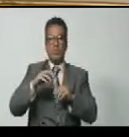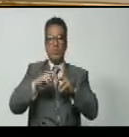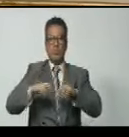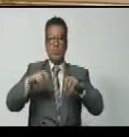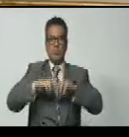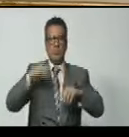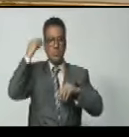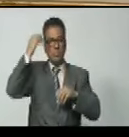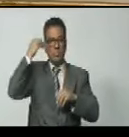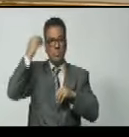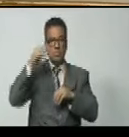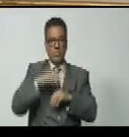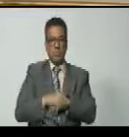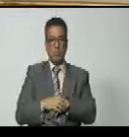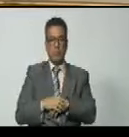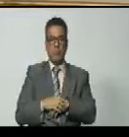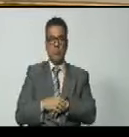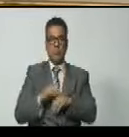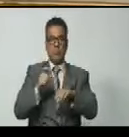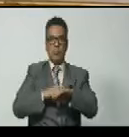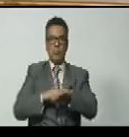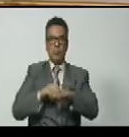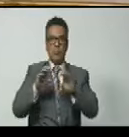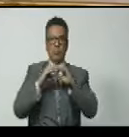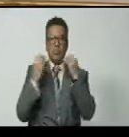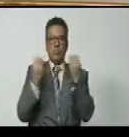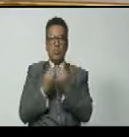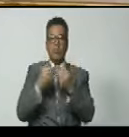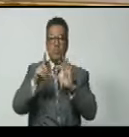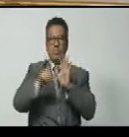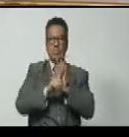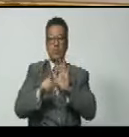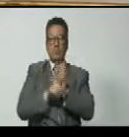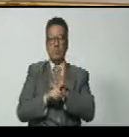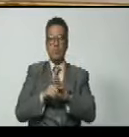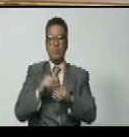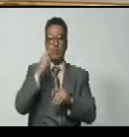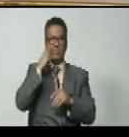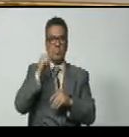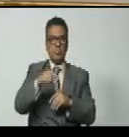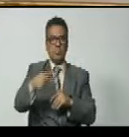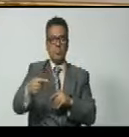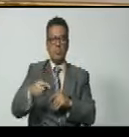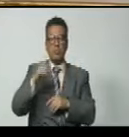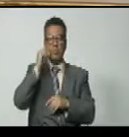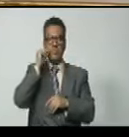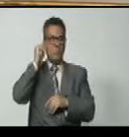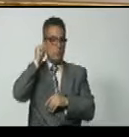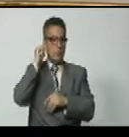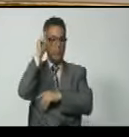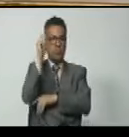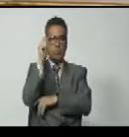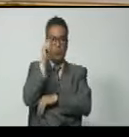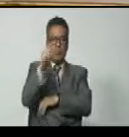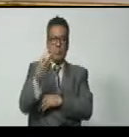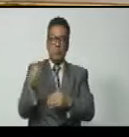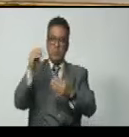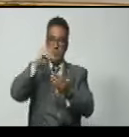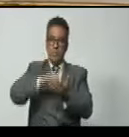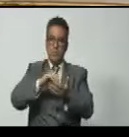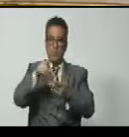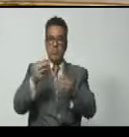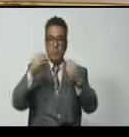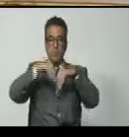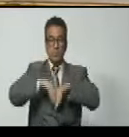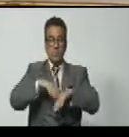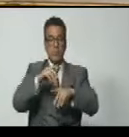a consideración el carácter orgánico de la ley. Las honorables diputadas y los honorables diputados que estén de acuerdo